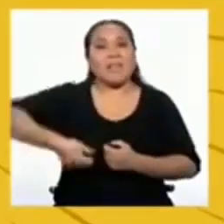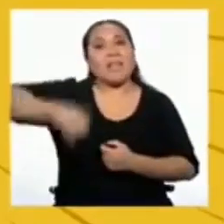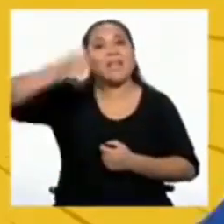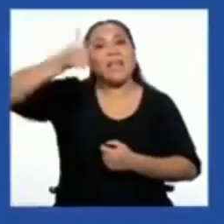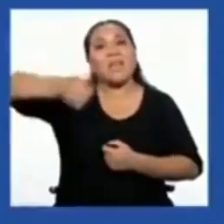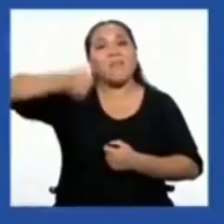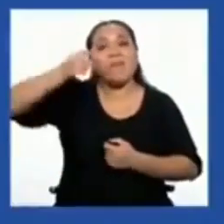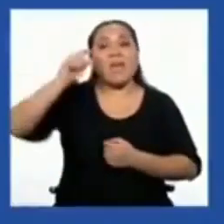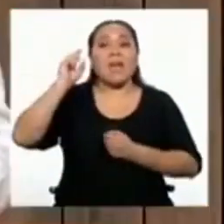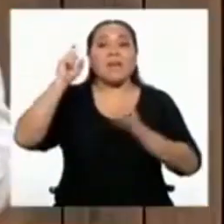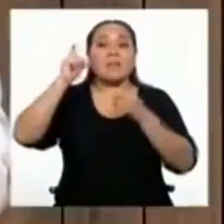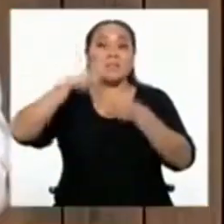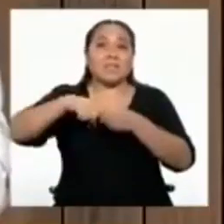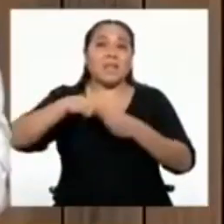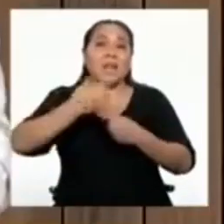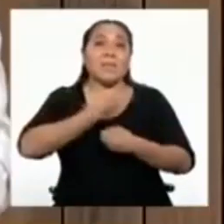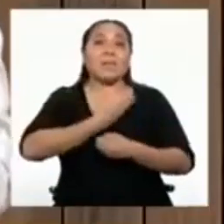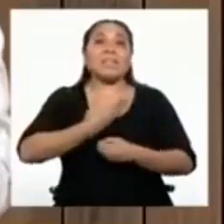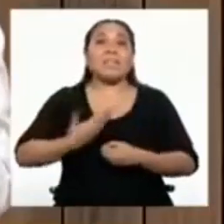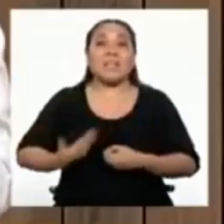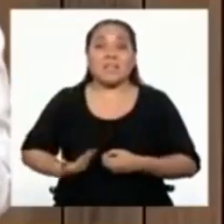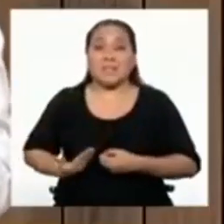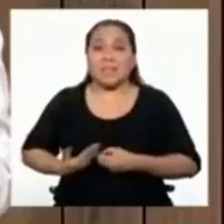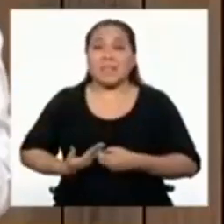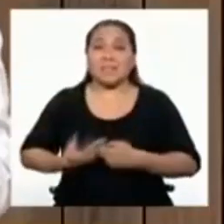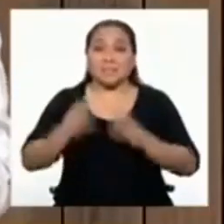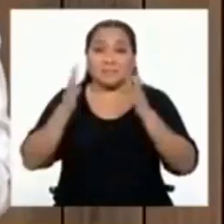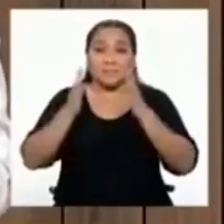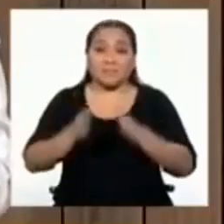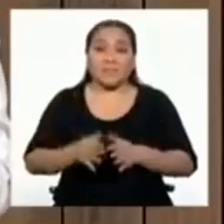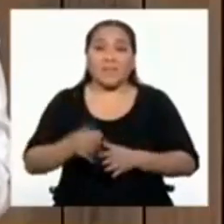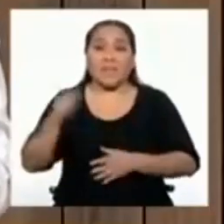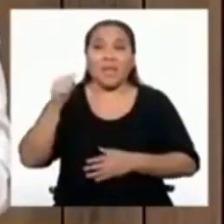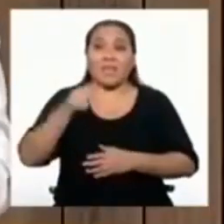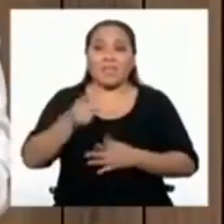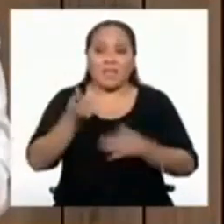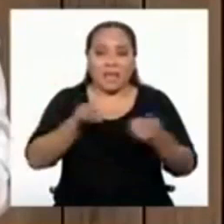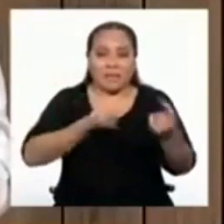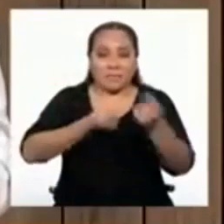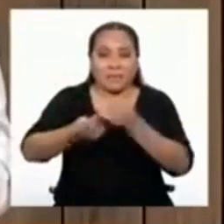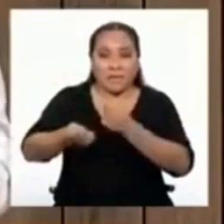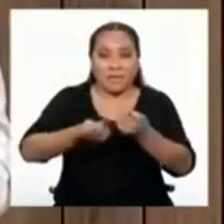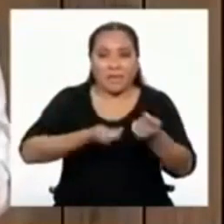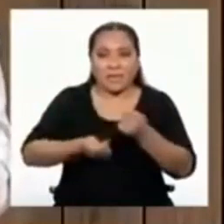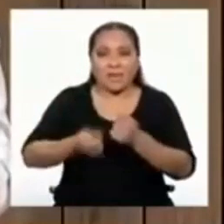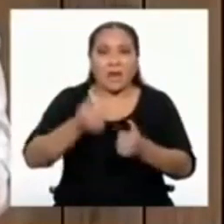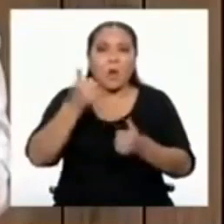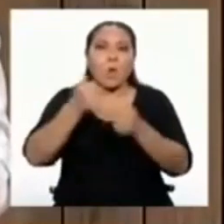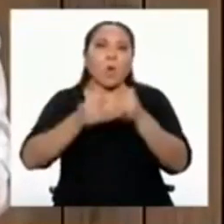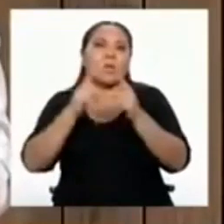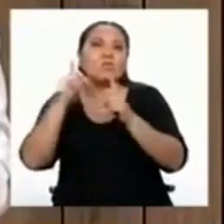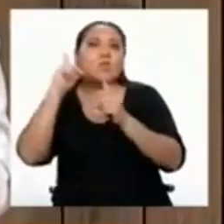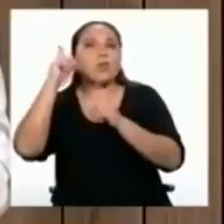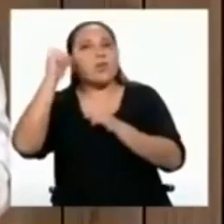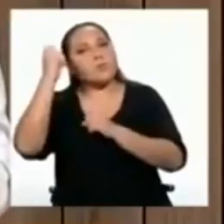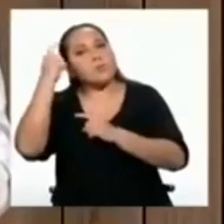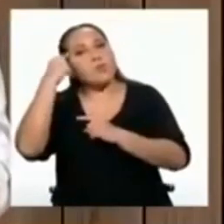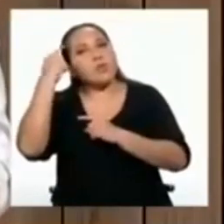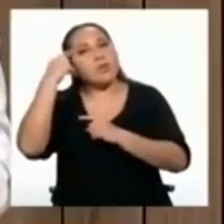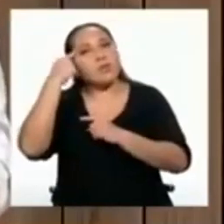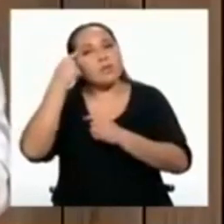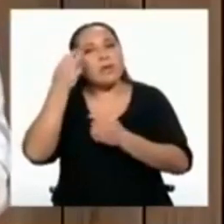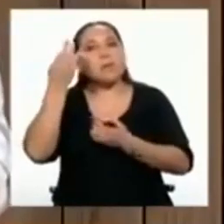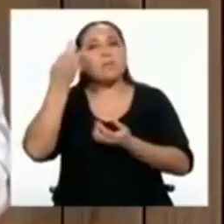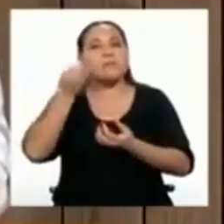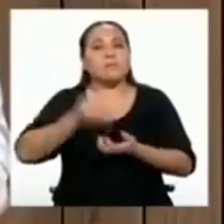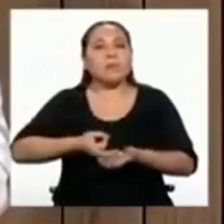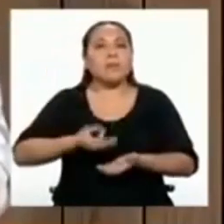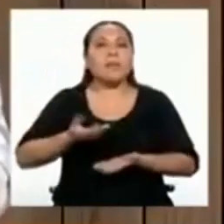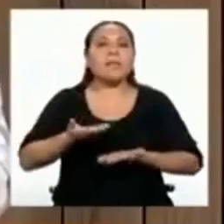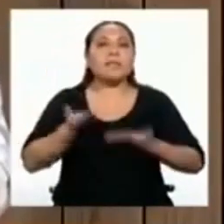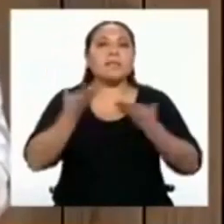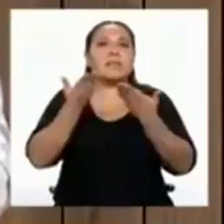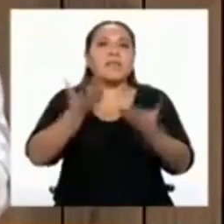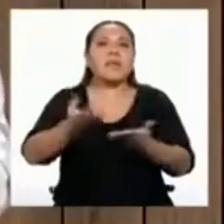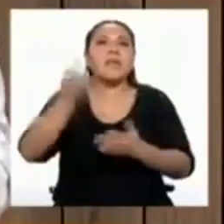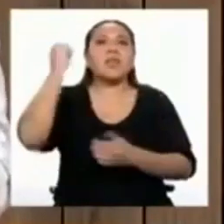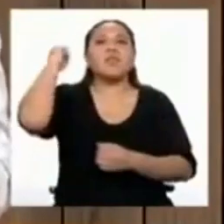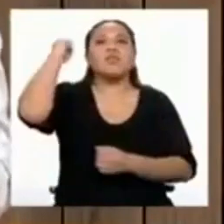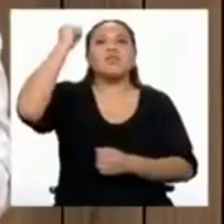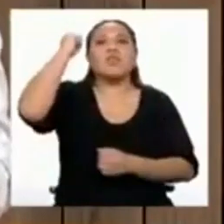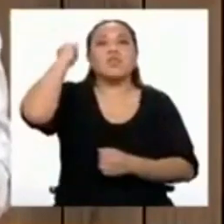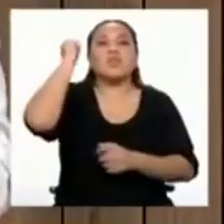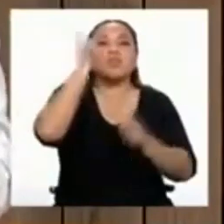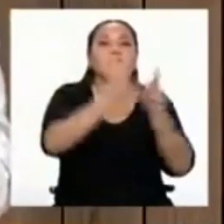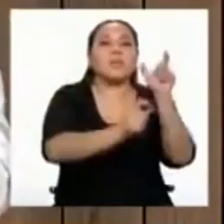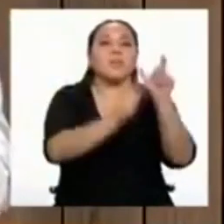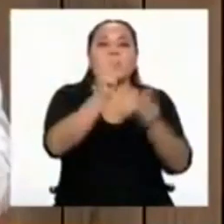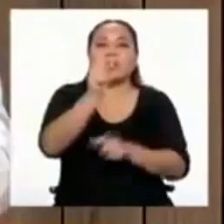gobierno. Este poder es aquel que dirige y administra las políticas para que se garantice los derechos ciudadanos